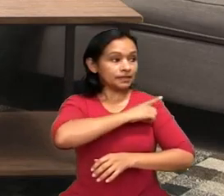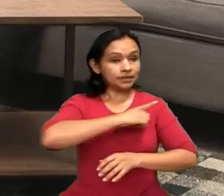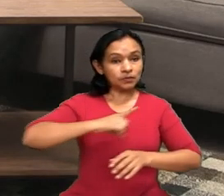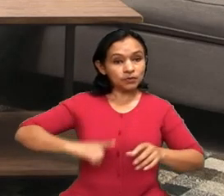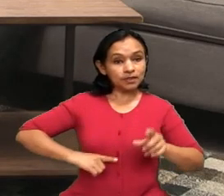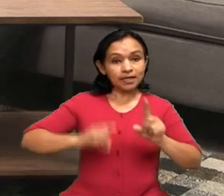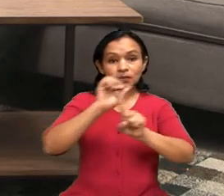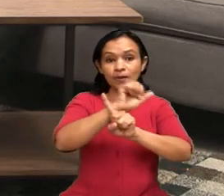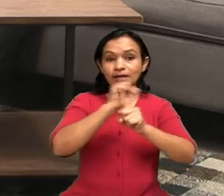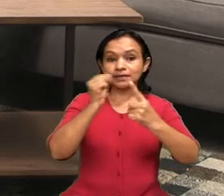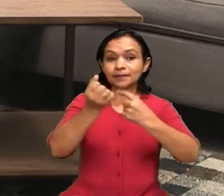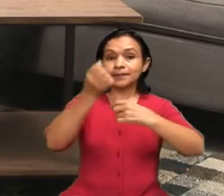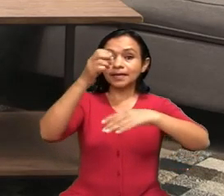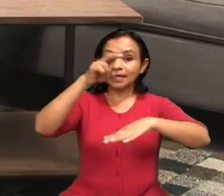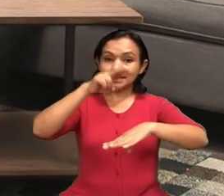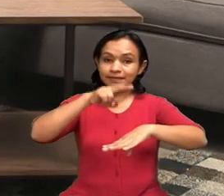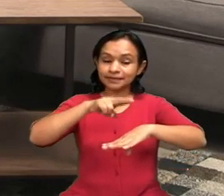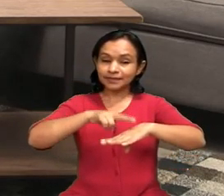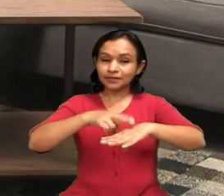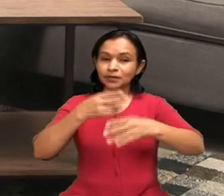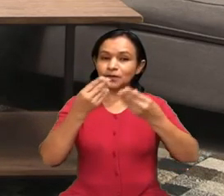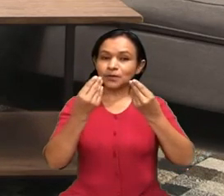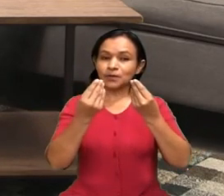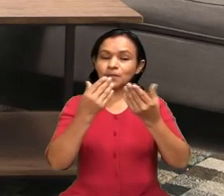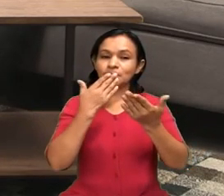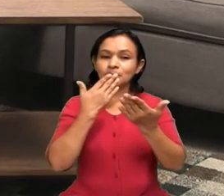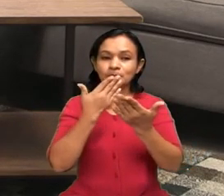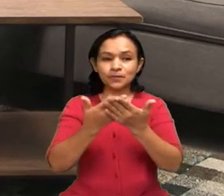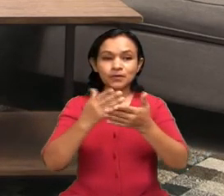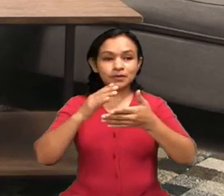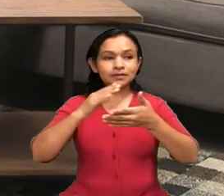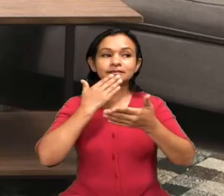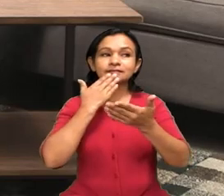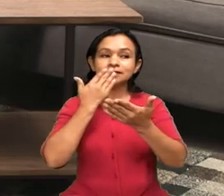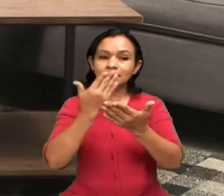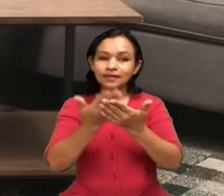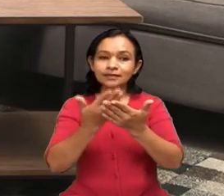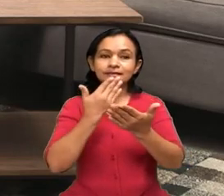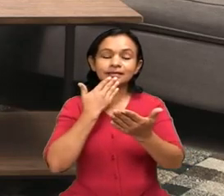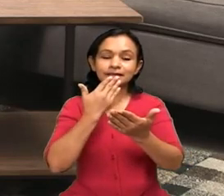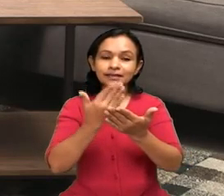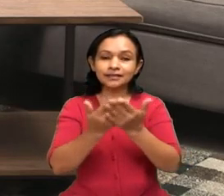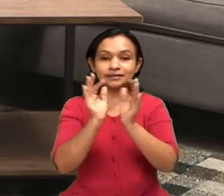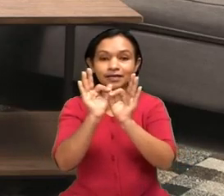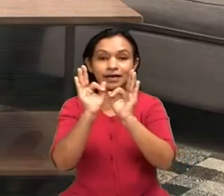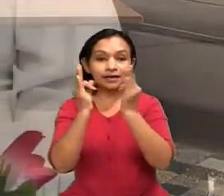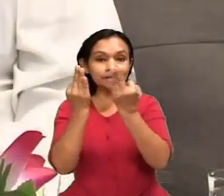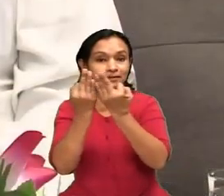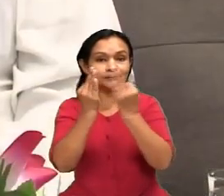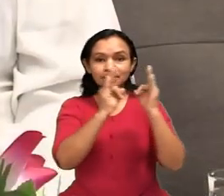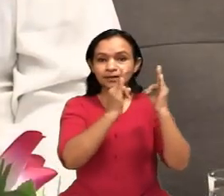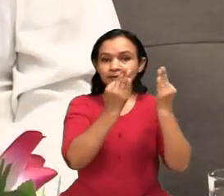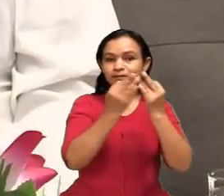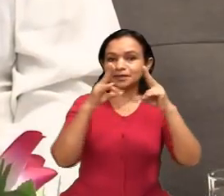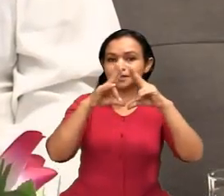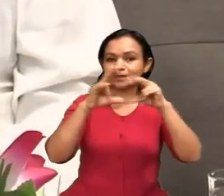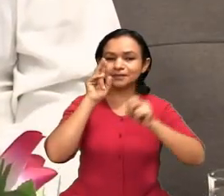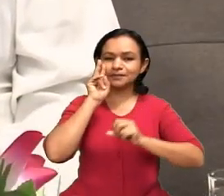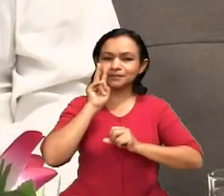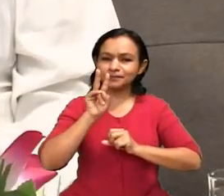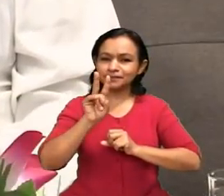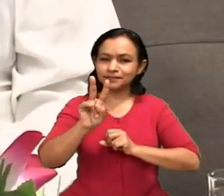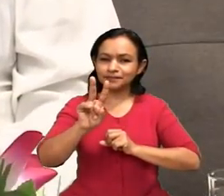muchas gracias por estar con nosotros. Gracias, muy buenos días a todas las familias nicaragüenses que nos están viendo desde sus hogares